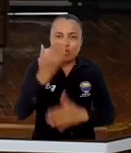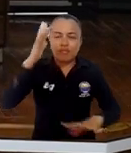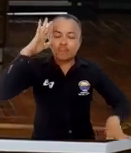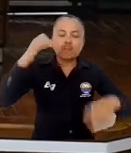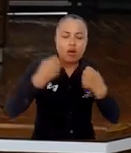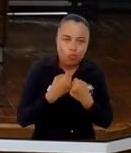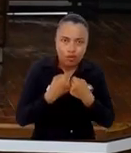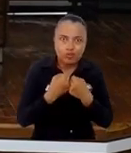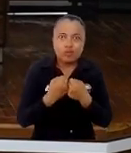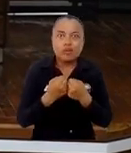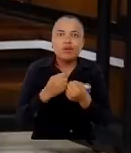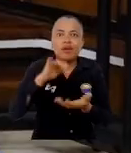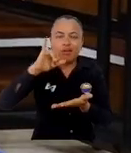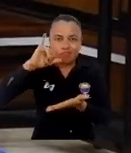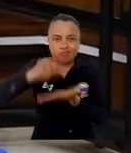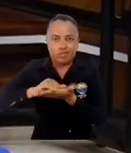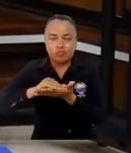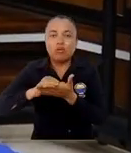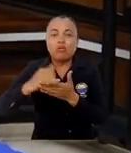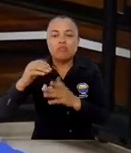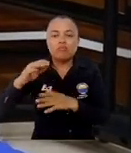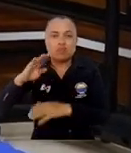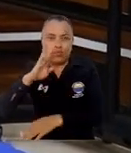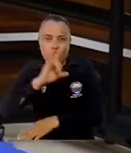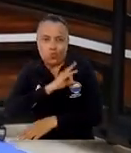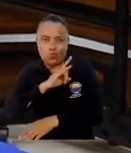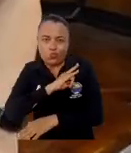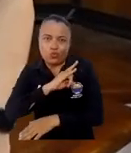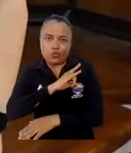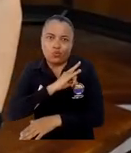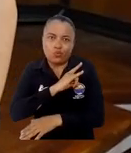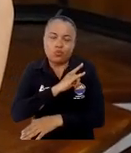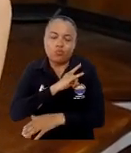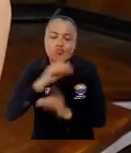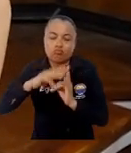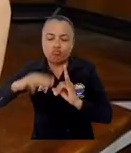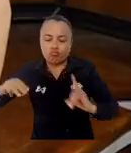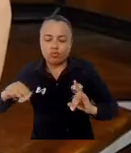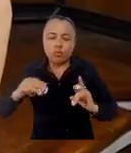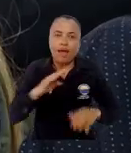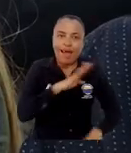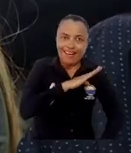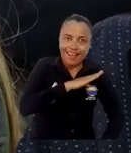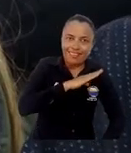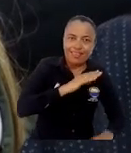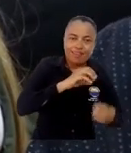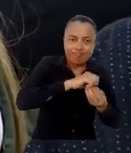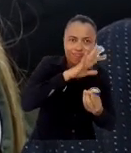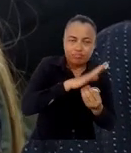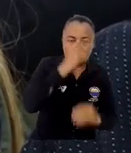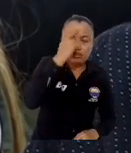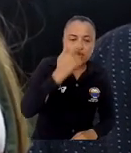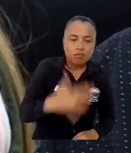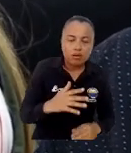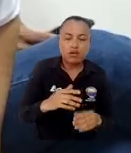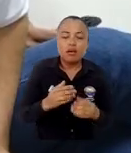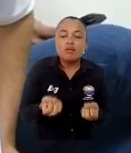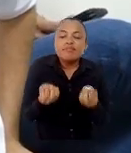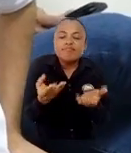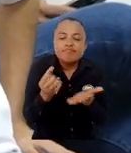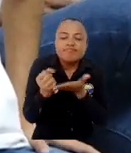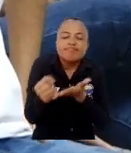Dos nuevas alianzas nacen del gran convenio de cooperación entre la Universidad del Magdalena y la Alcaldía Distrital de Santa Marta.